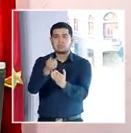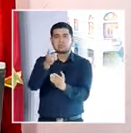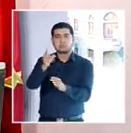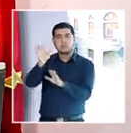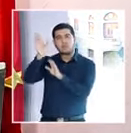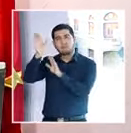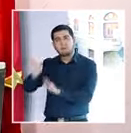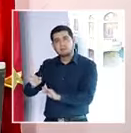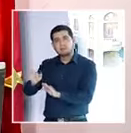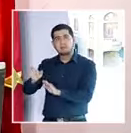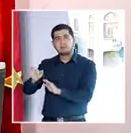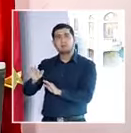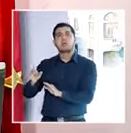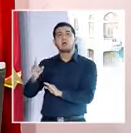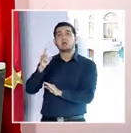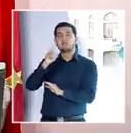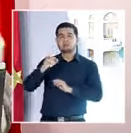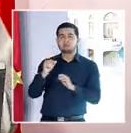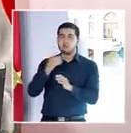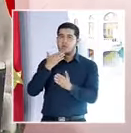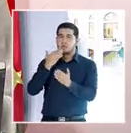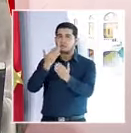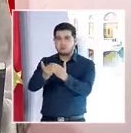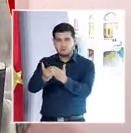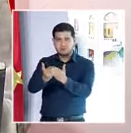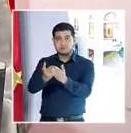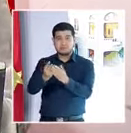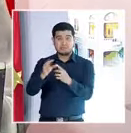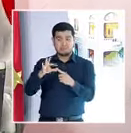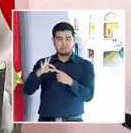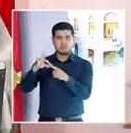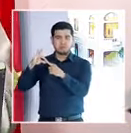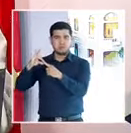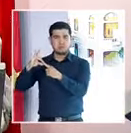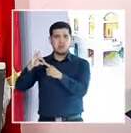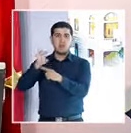y de manera particular en el logro de que más de